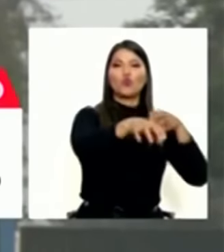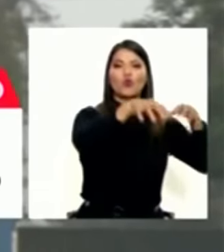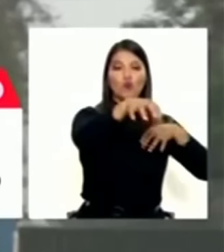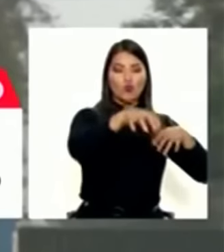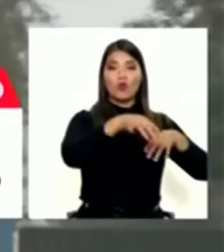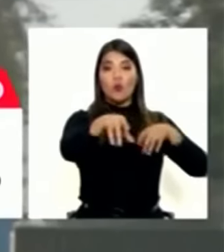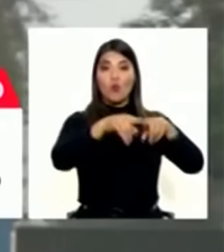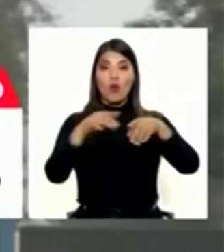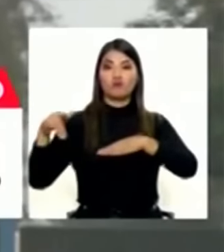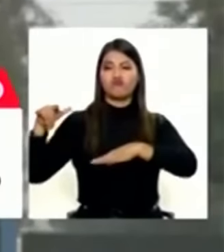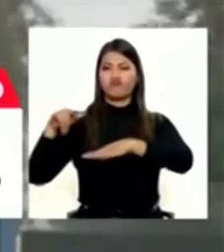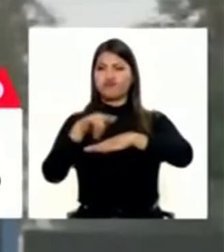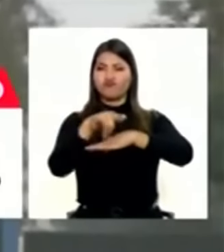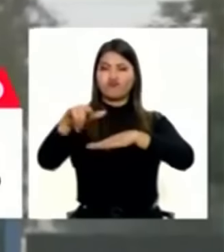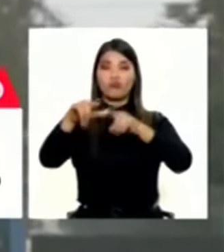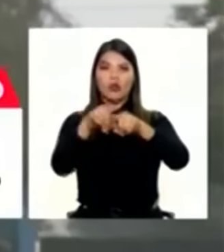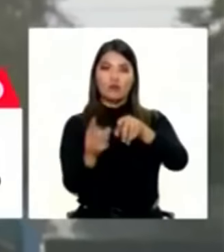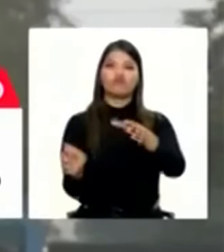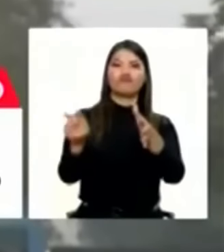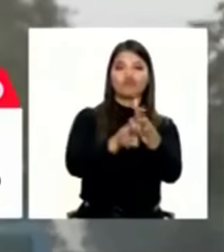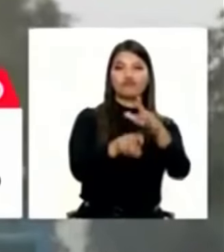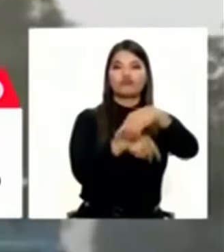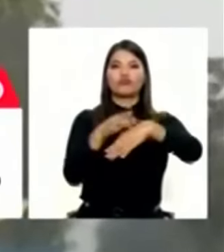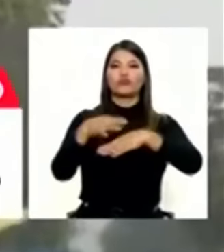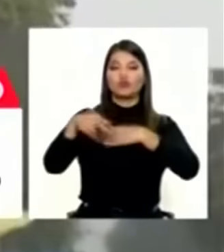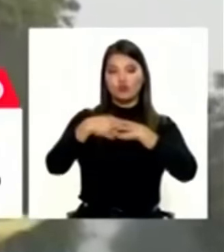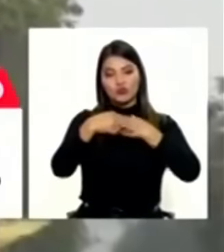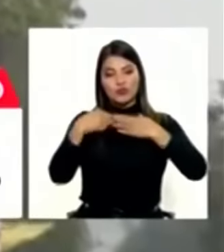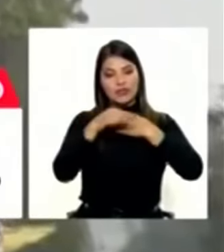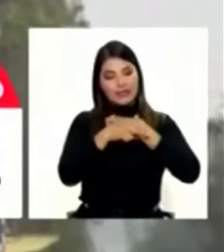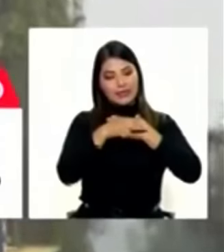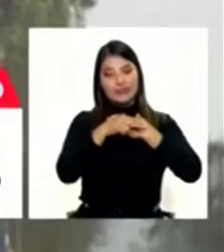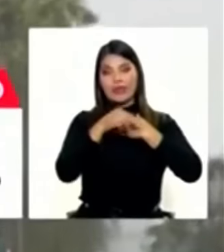Aviones Noramérica NA-50.